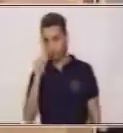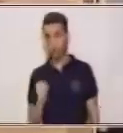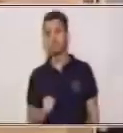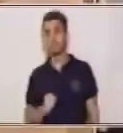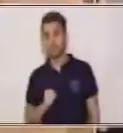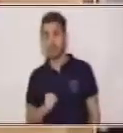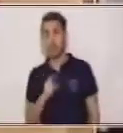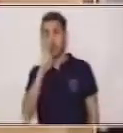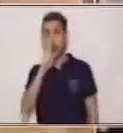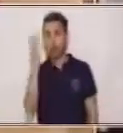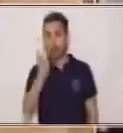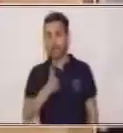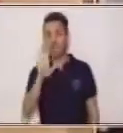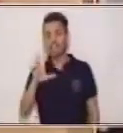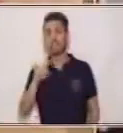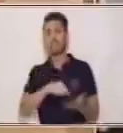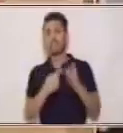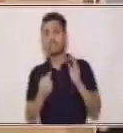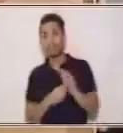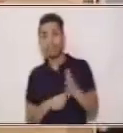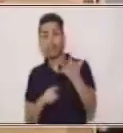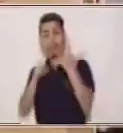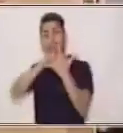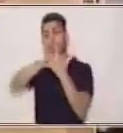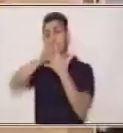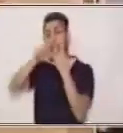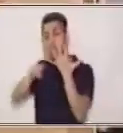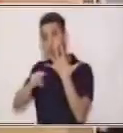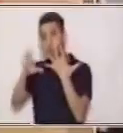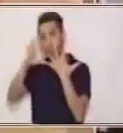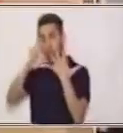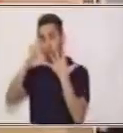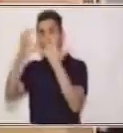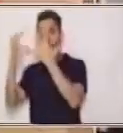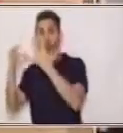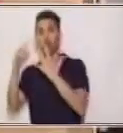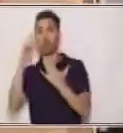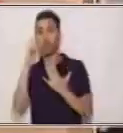de 5, pero esa parte de 5 es igual a